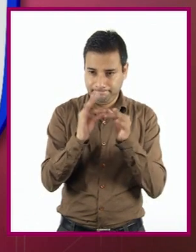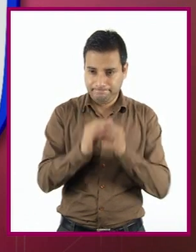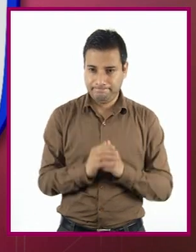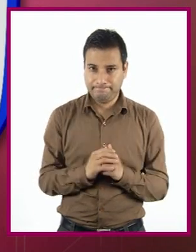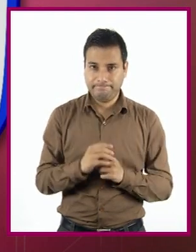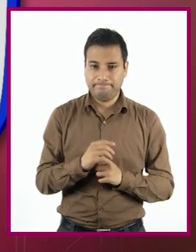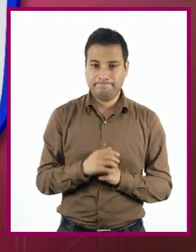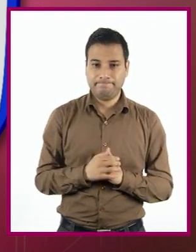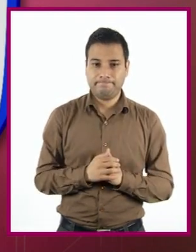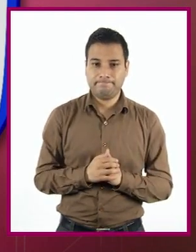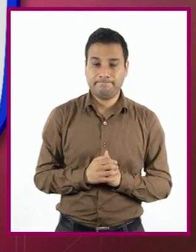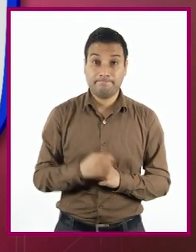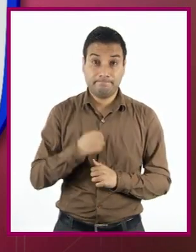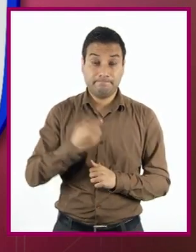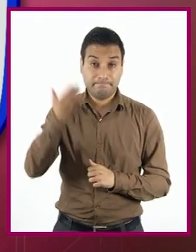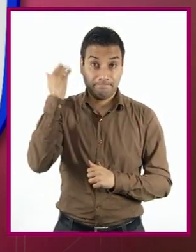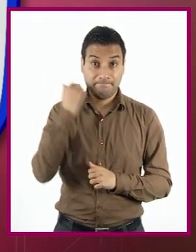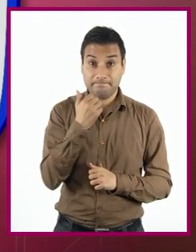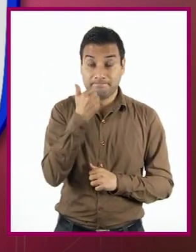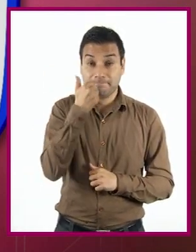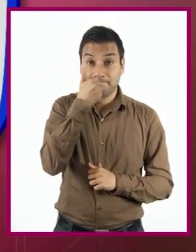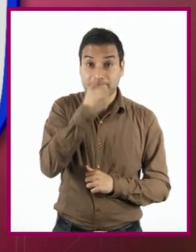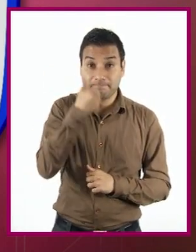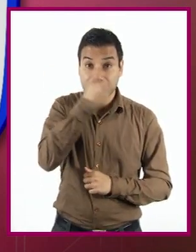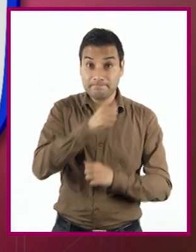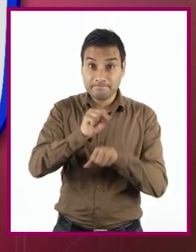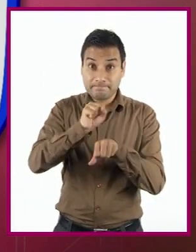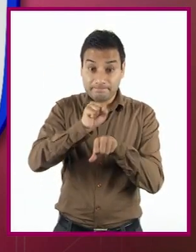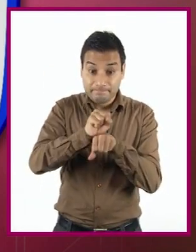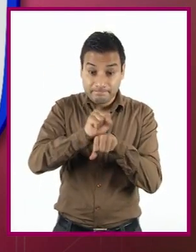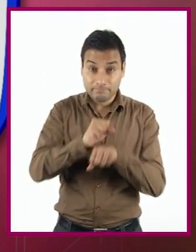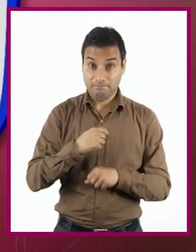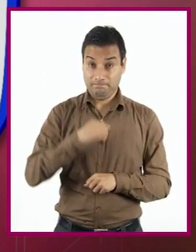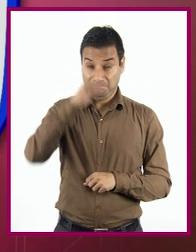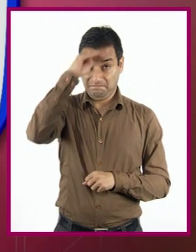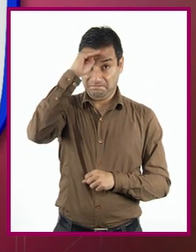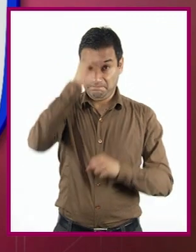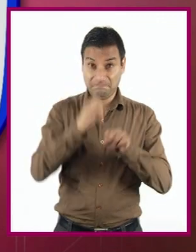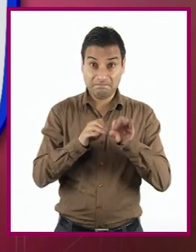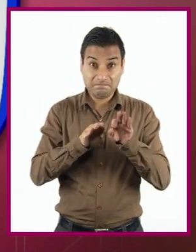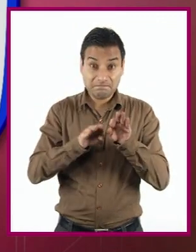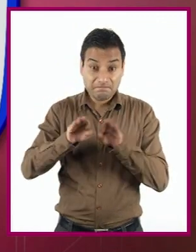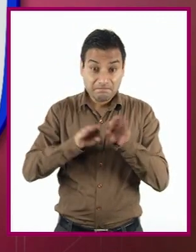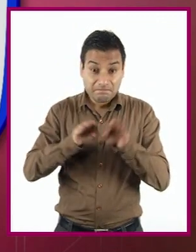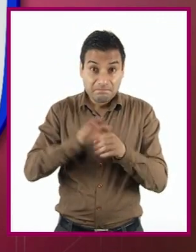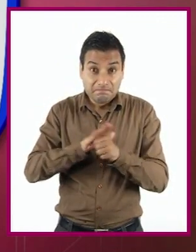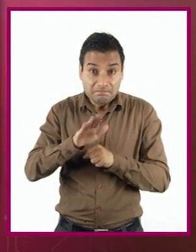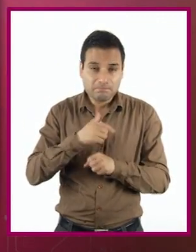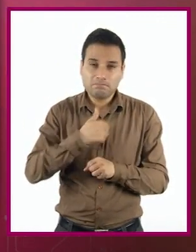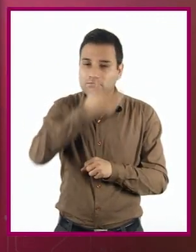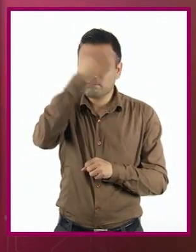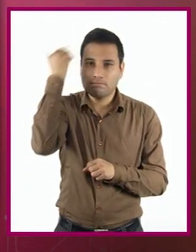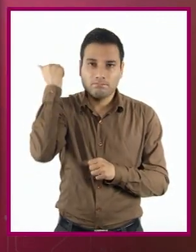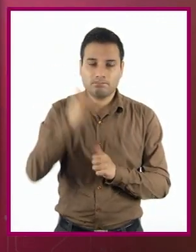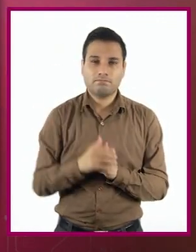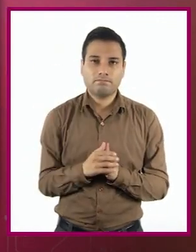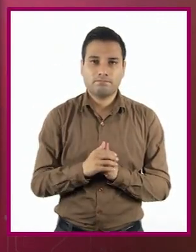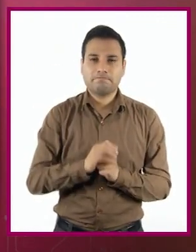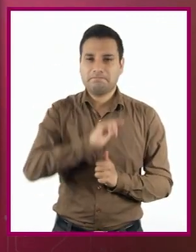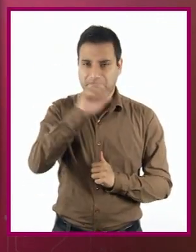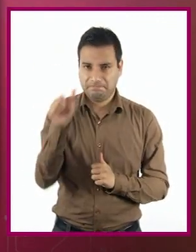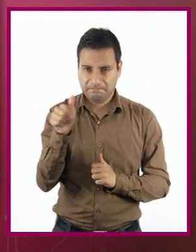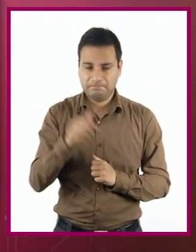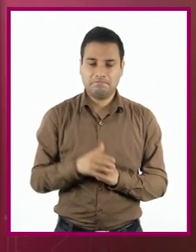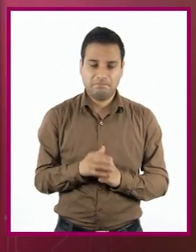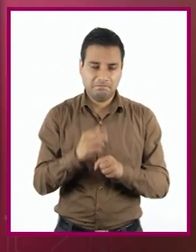estudiante de secundaria no tenía una idea de qué iba a elegir o a qué me dedicaría profesionalmente. Posteriormente, durante